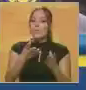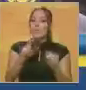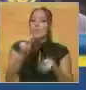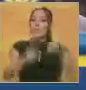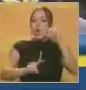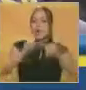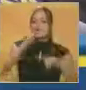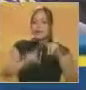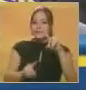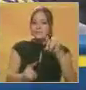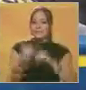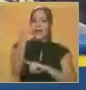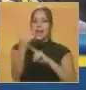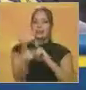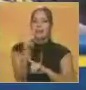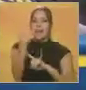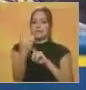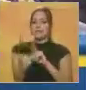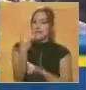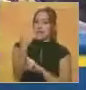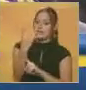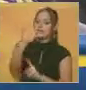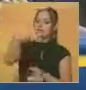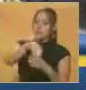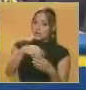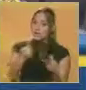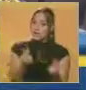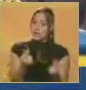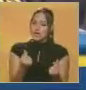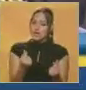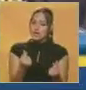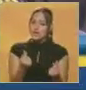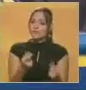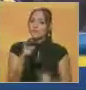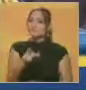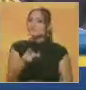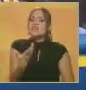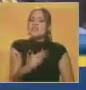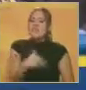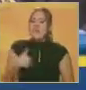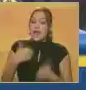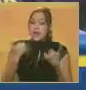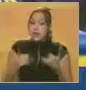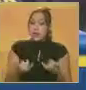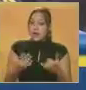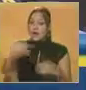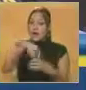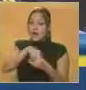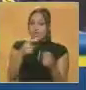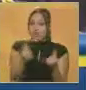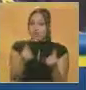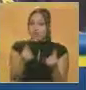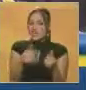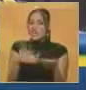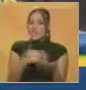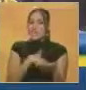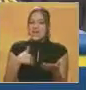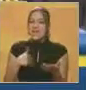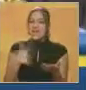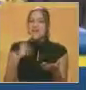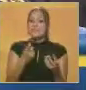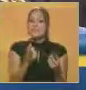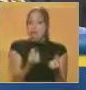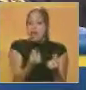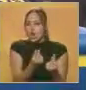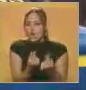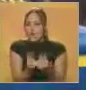nos dan como resultado dentro de nuestra economía y una de las búsquedas que nosotros tenemos dentro de nuestra economía es pasar de una